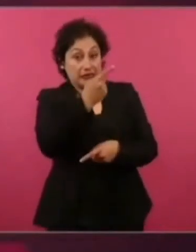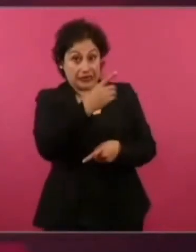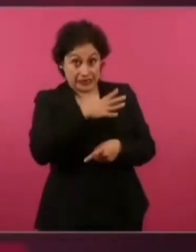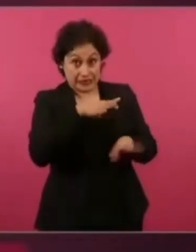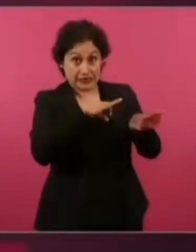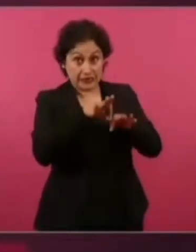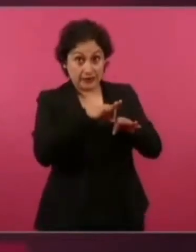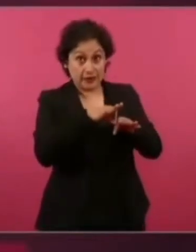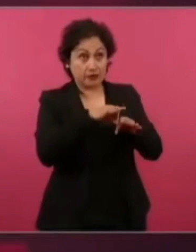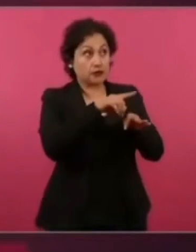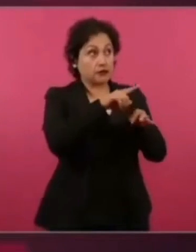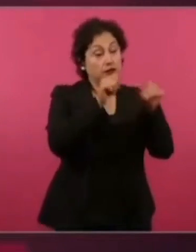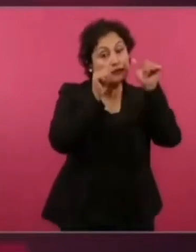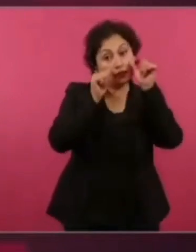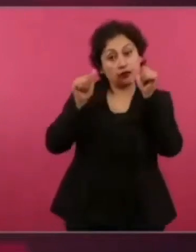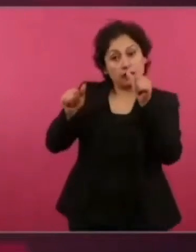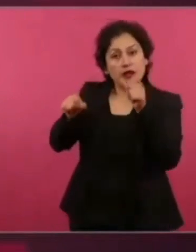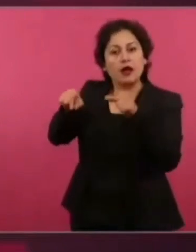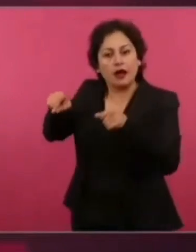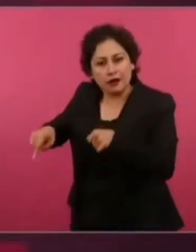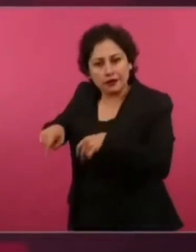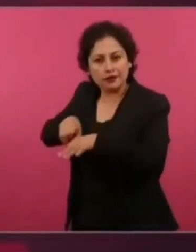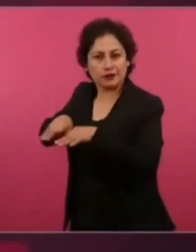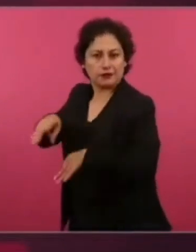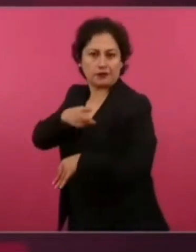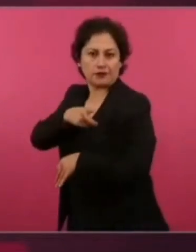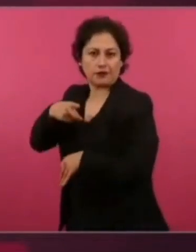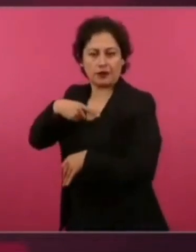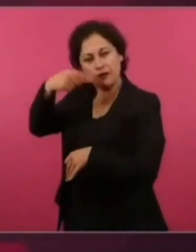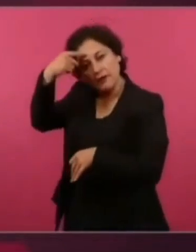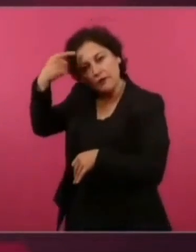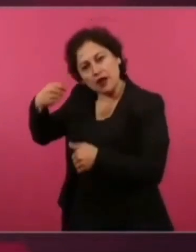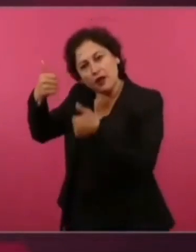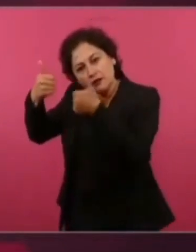en los pueblos de América Latina, del Caribe y del